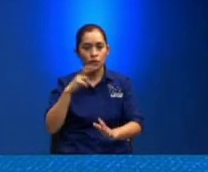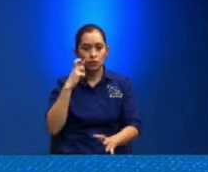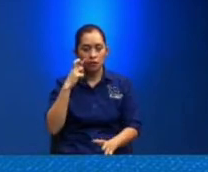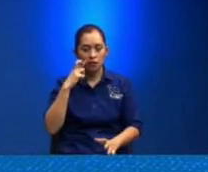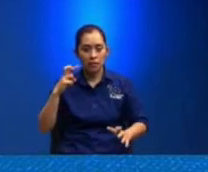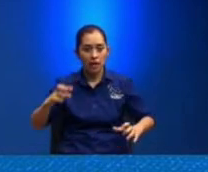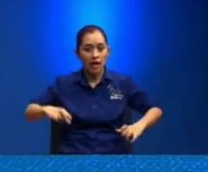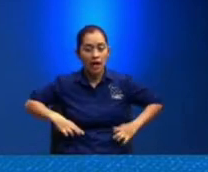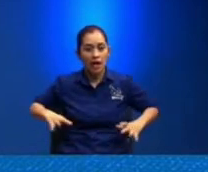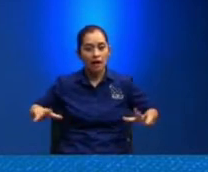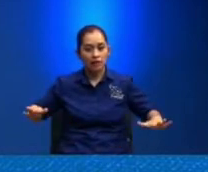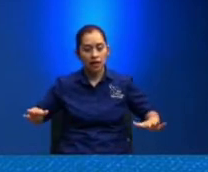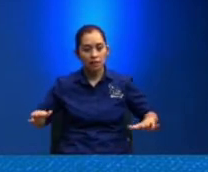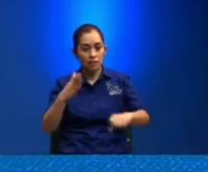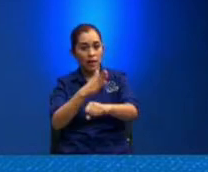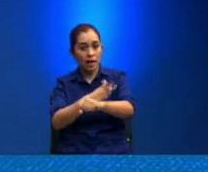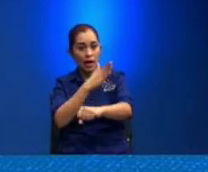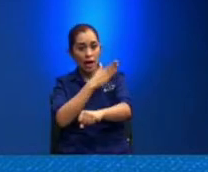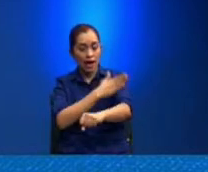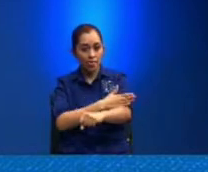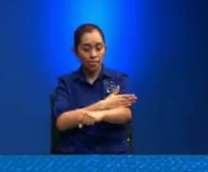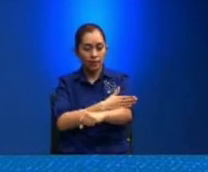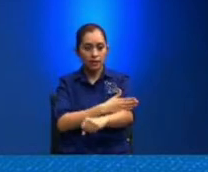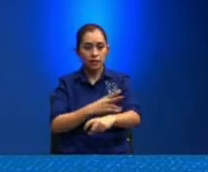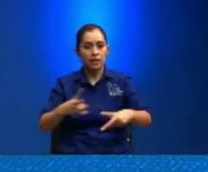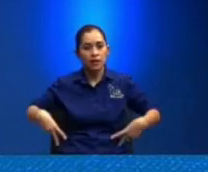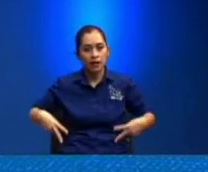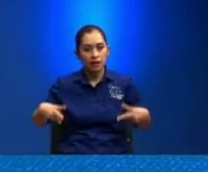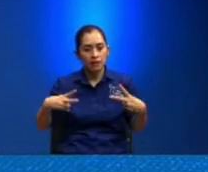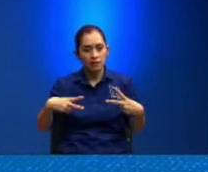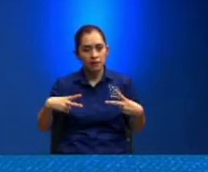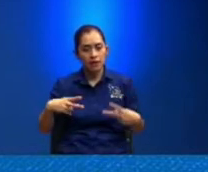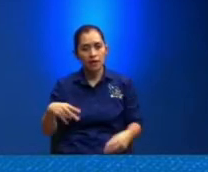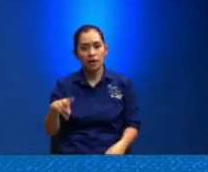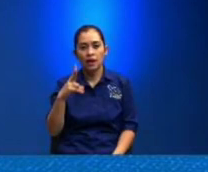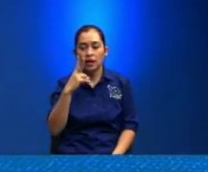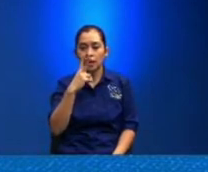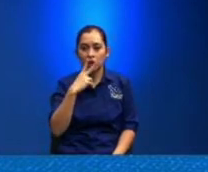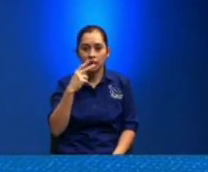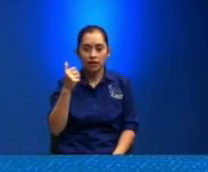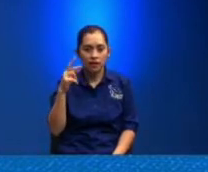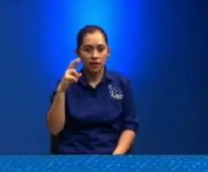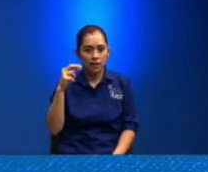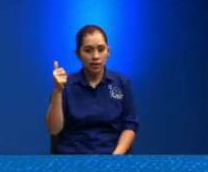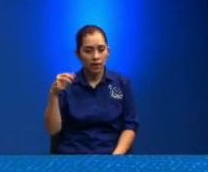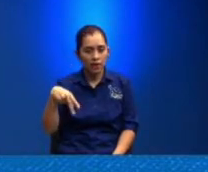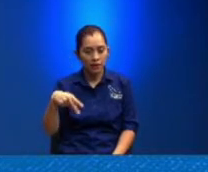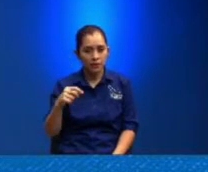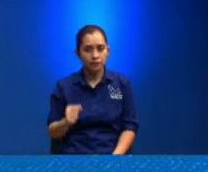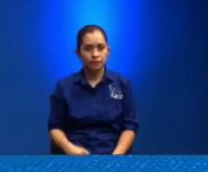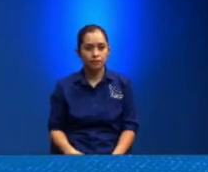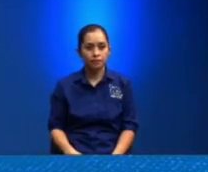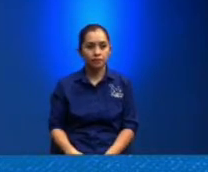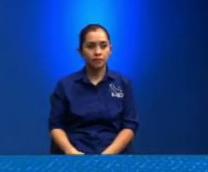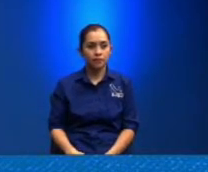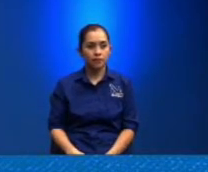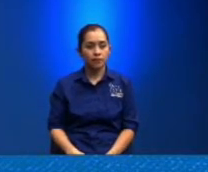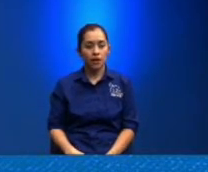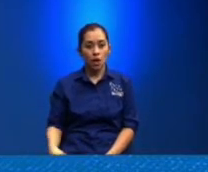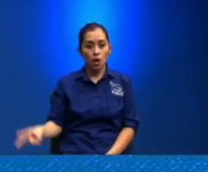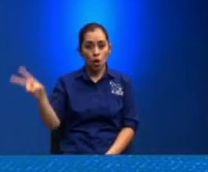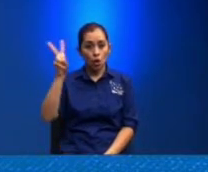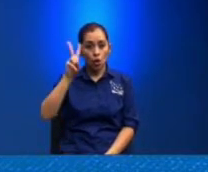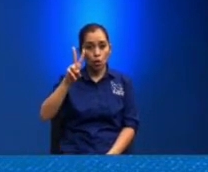antes que habitar en aran ok entonces mesopotamia era